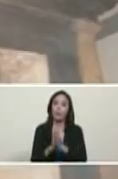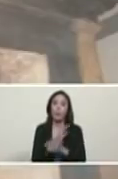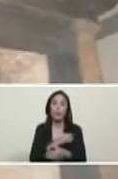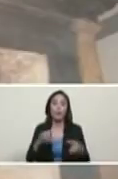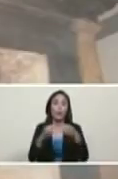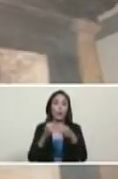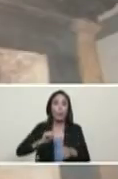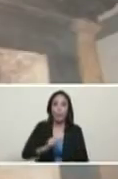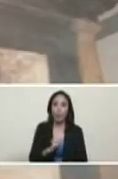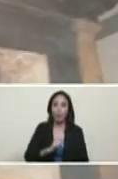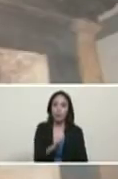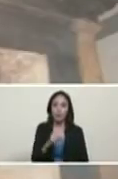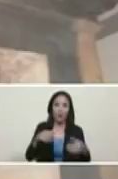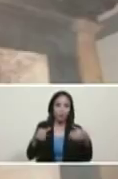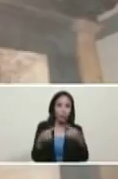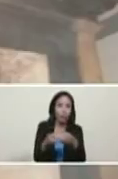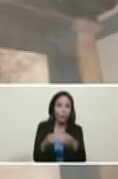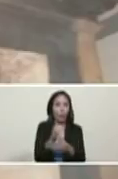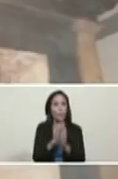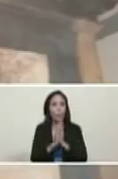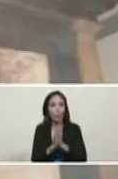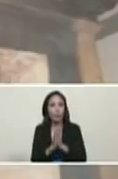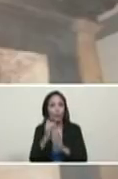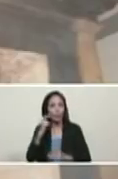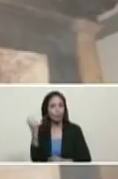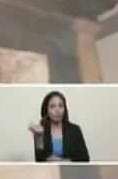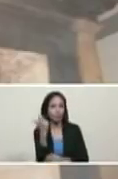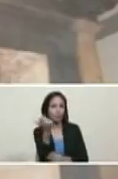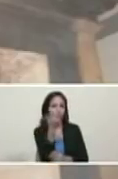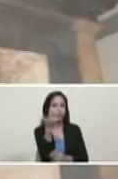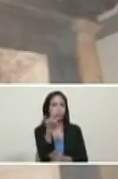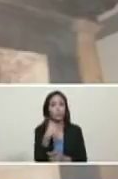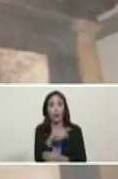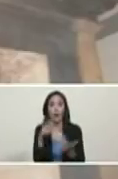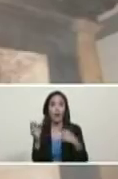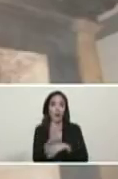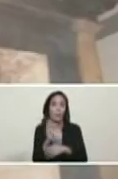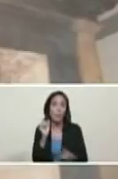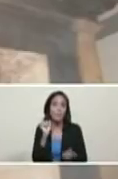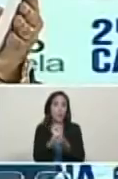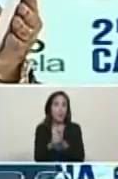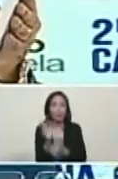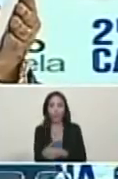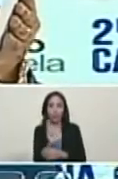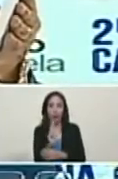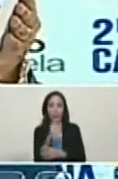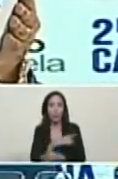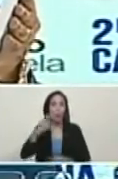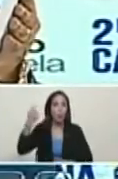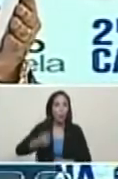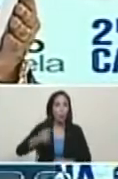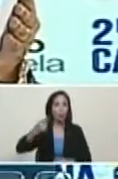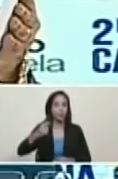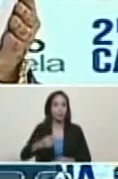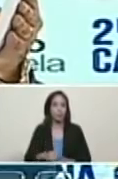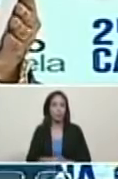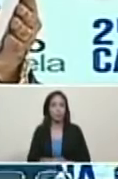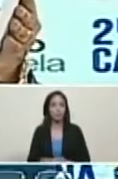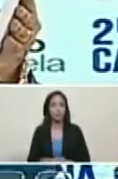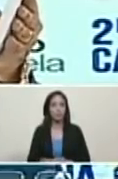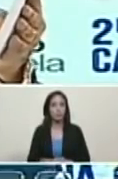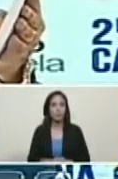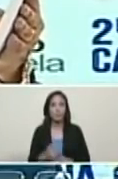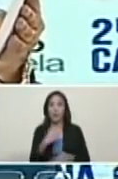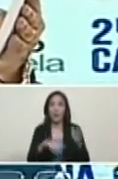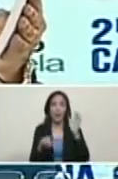órganos policiales del país que busquemos y metamos detrás de la cárcel y se enjuicie con el máximo pena de